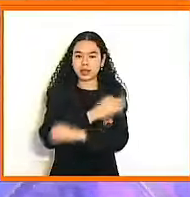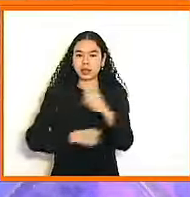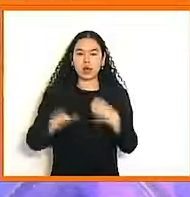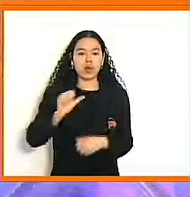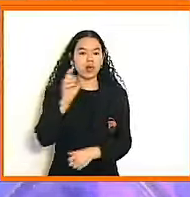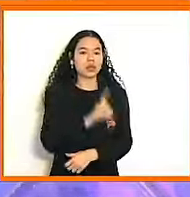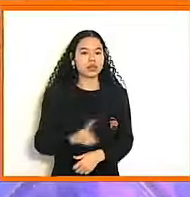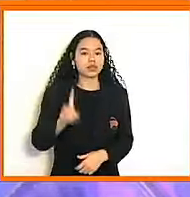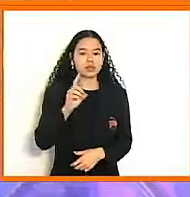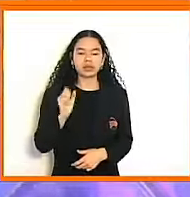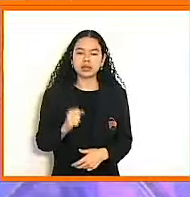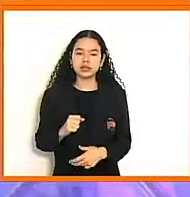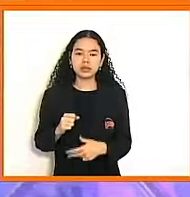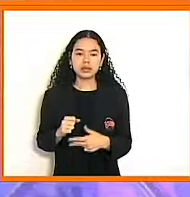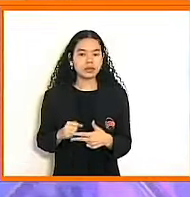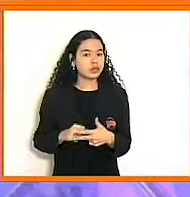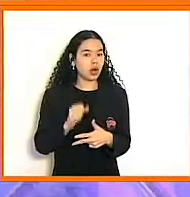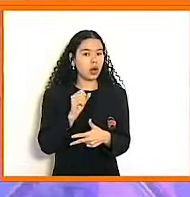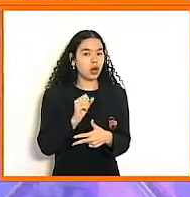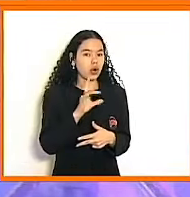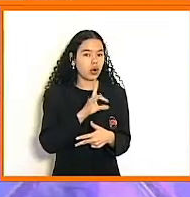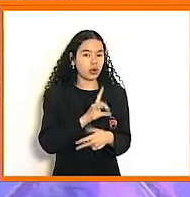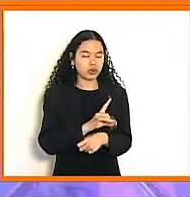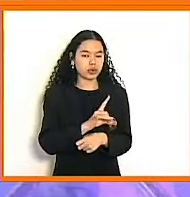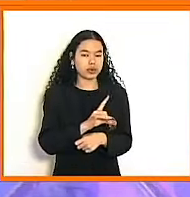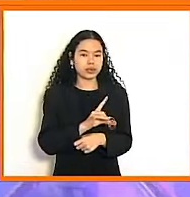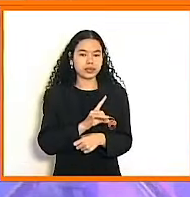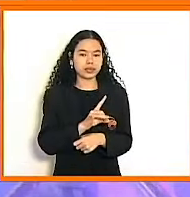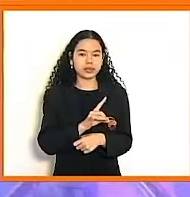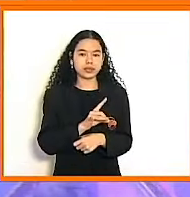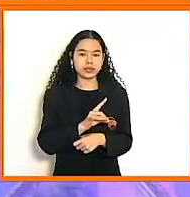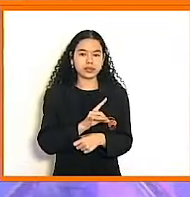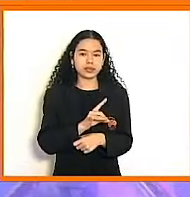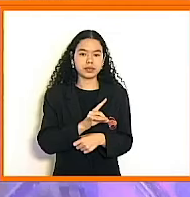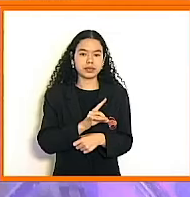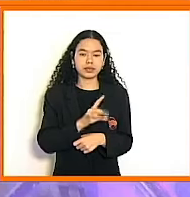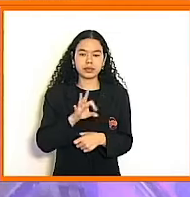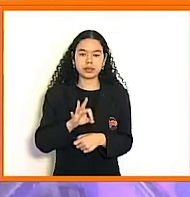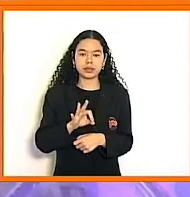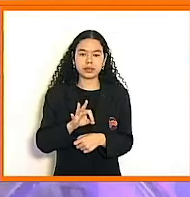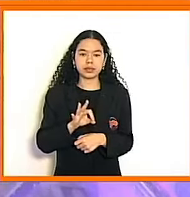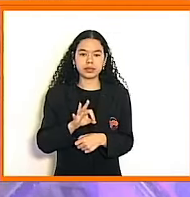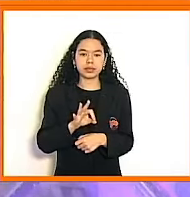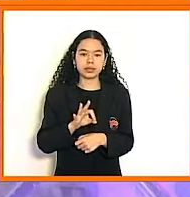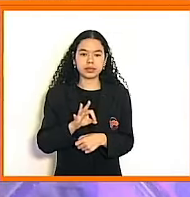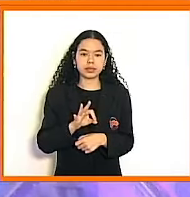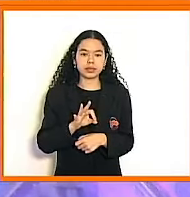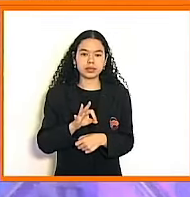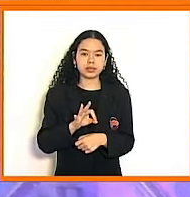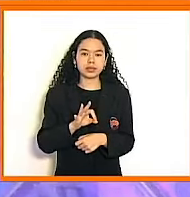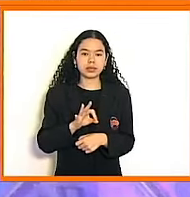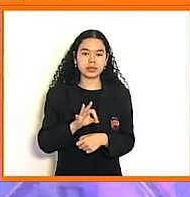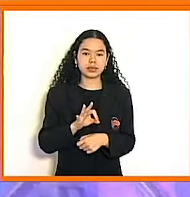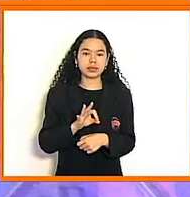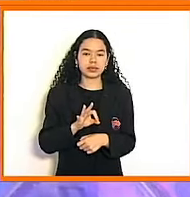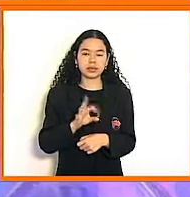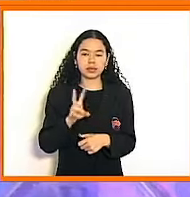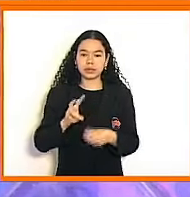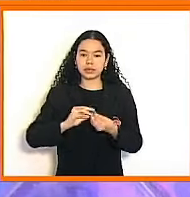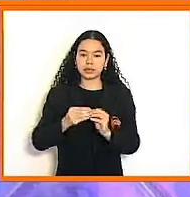es el 8, segundo dígito ganador. 9, tercer y último dígito afortunado, y este es el